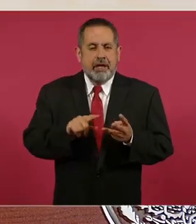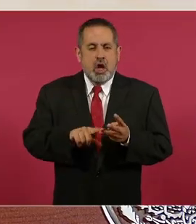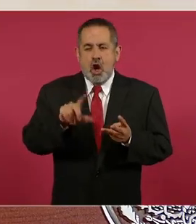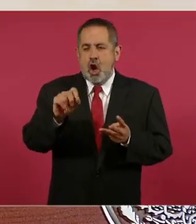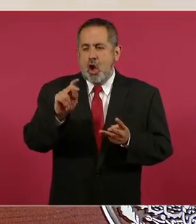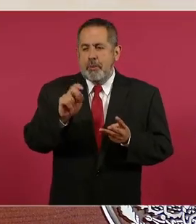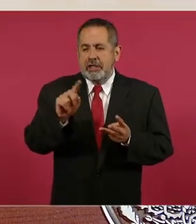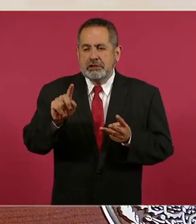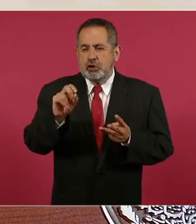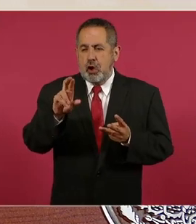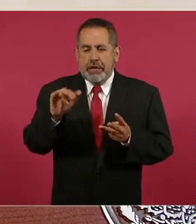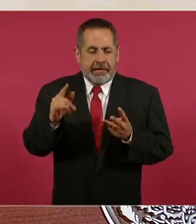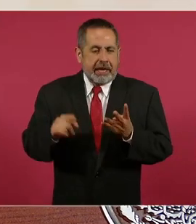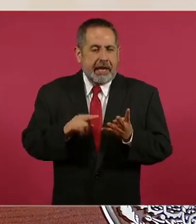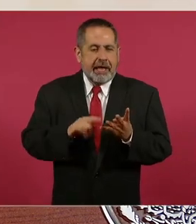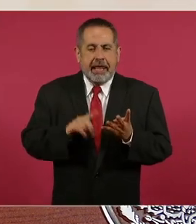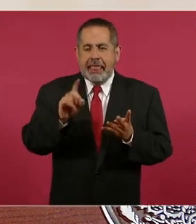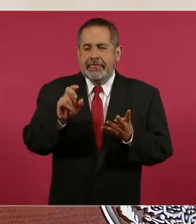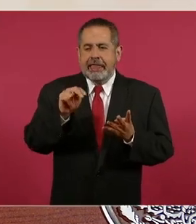Denise